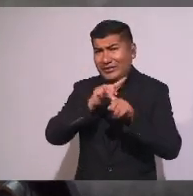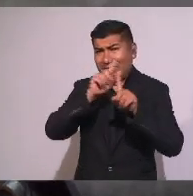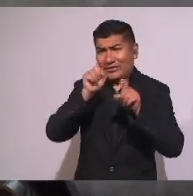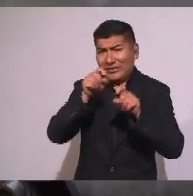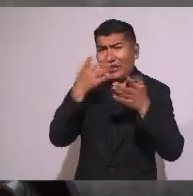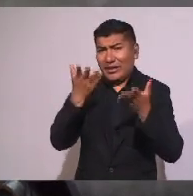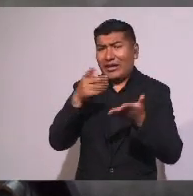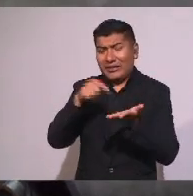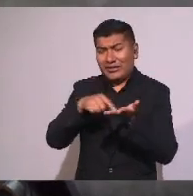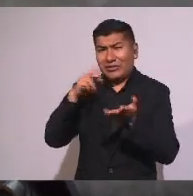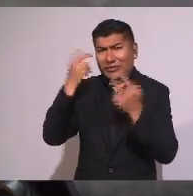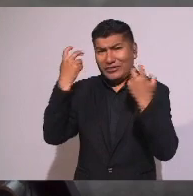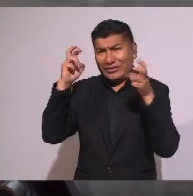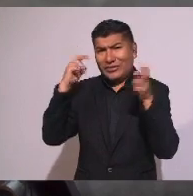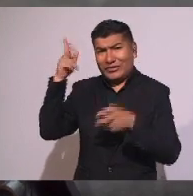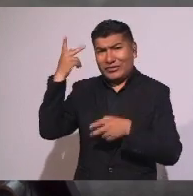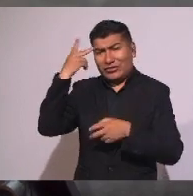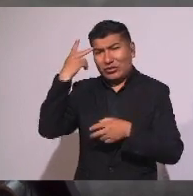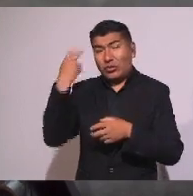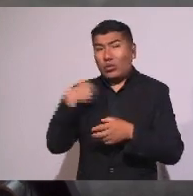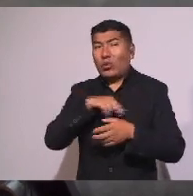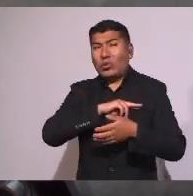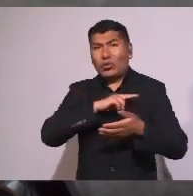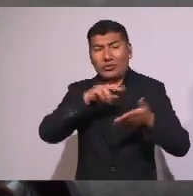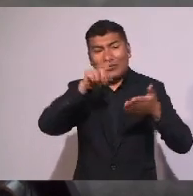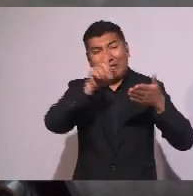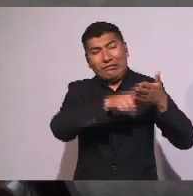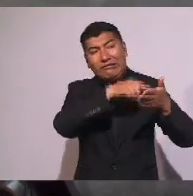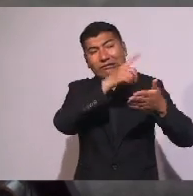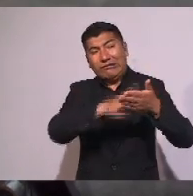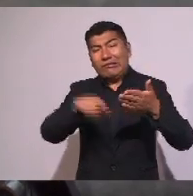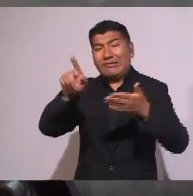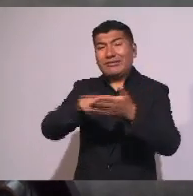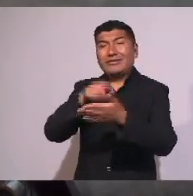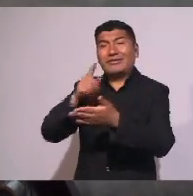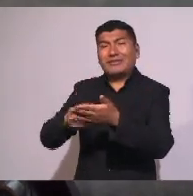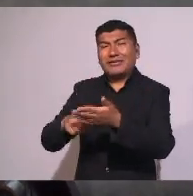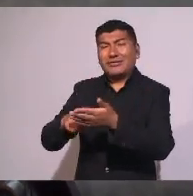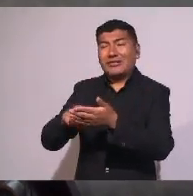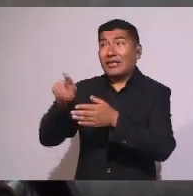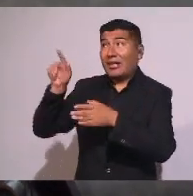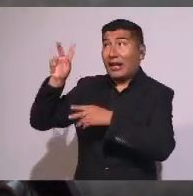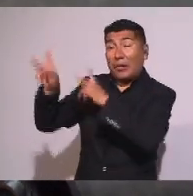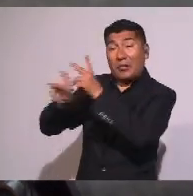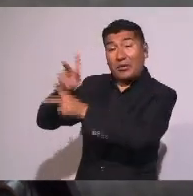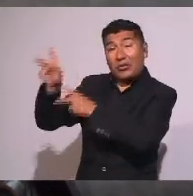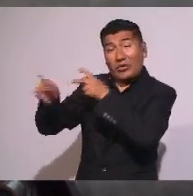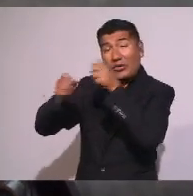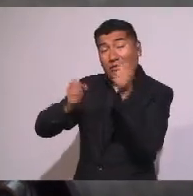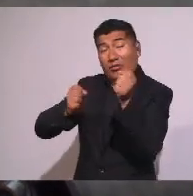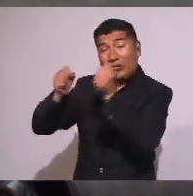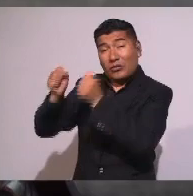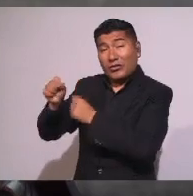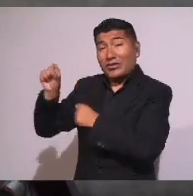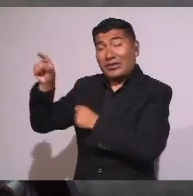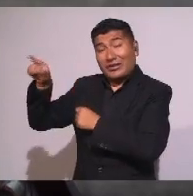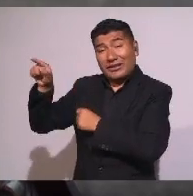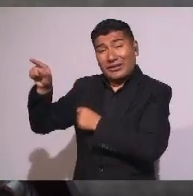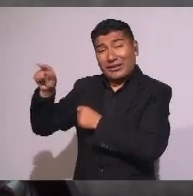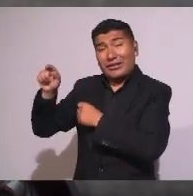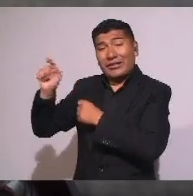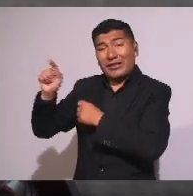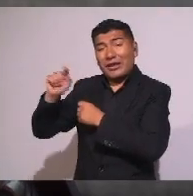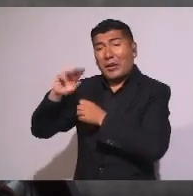hermanos? ¿Ya? Y criticamos. Los que están en el poder, los poderosos, son los que